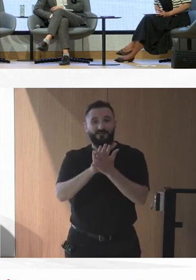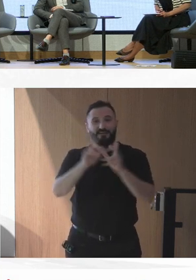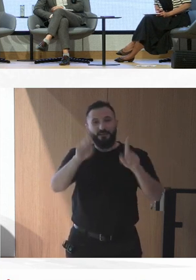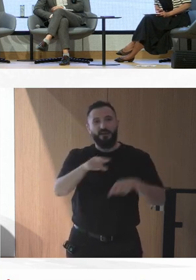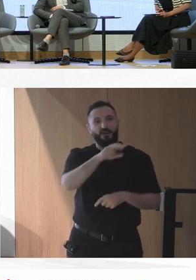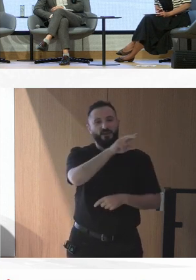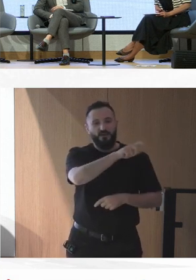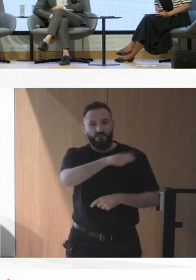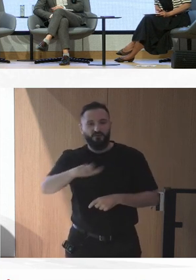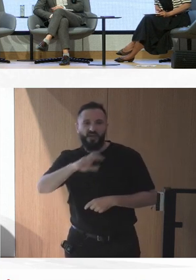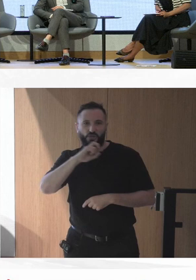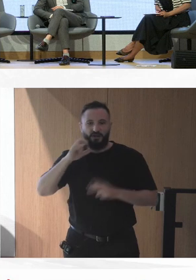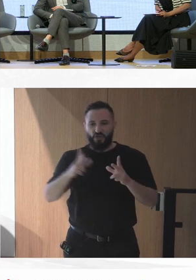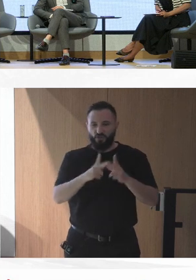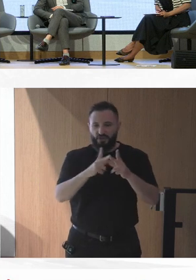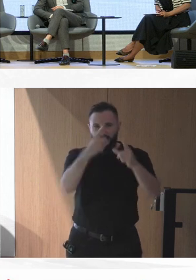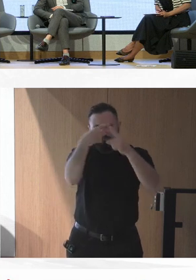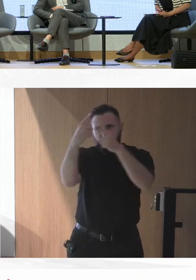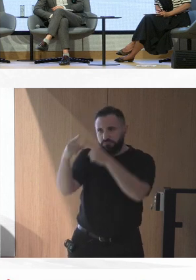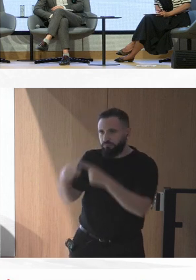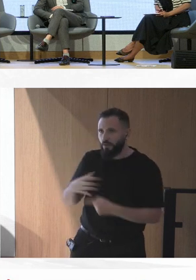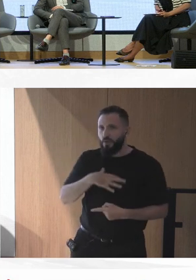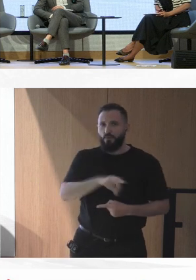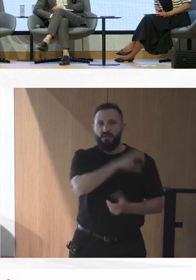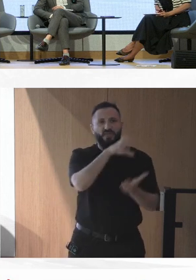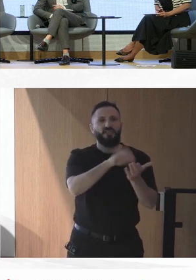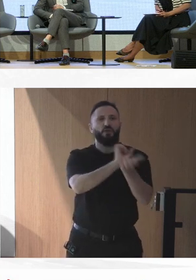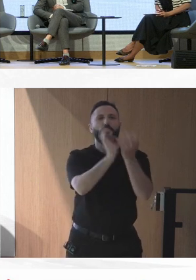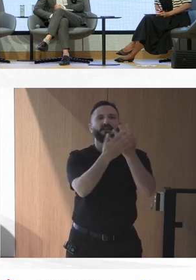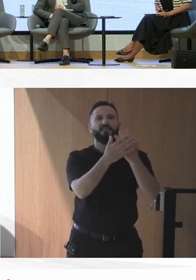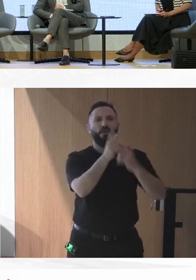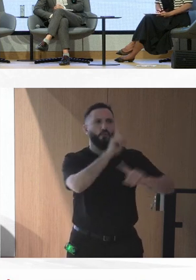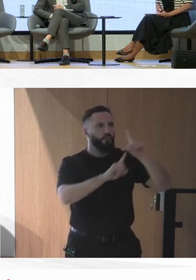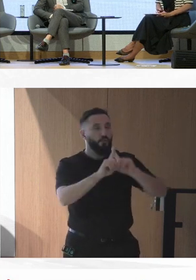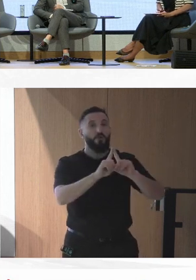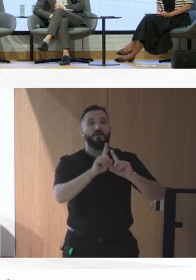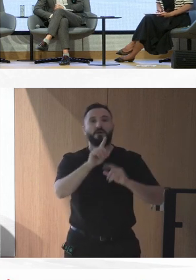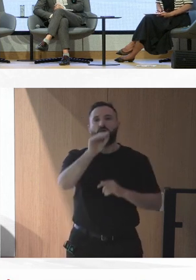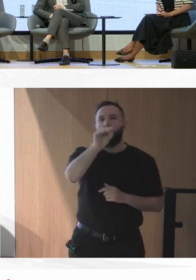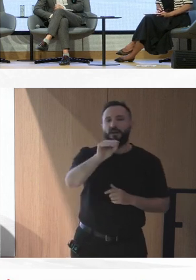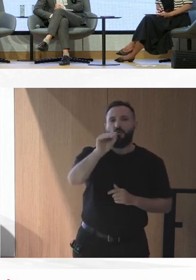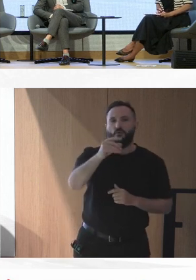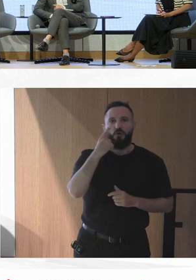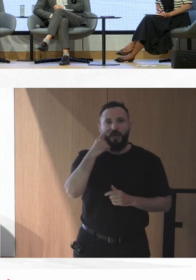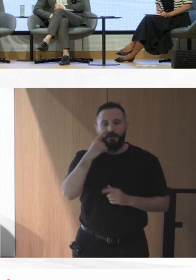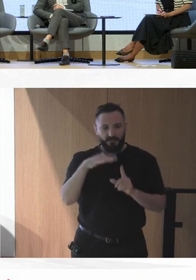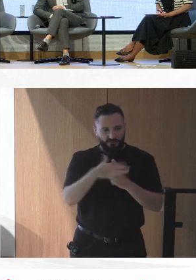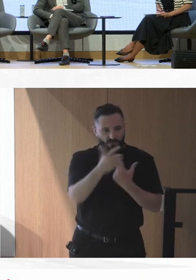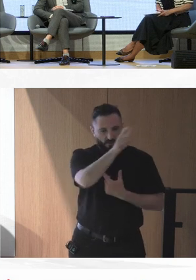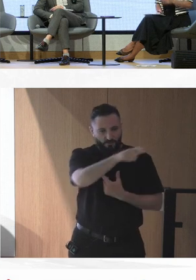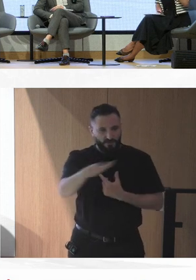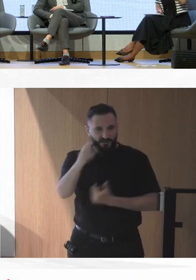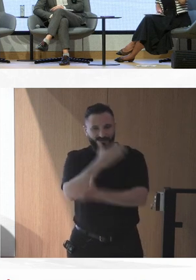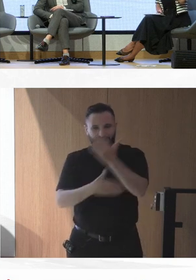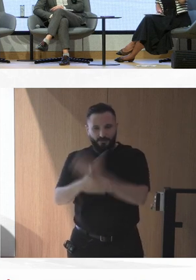sociales que pueden también dificultar mucho la estancia en un centro penitenciario, ¿cómo podemos poder evitar la situación de personas con